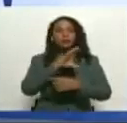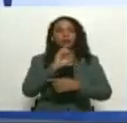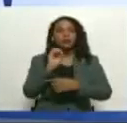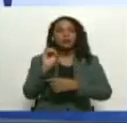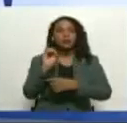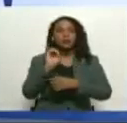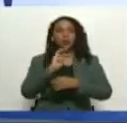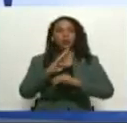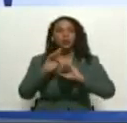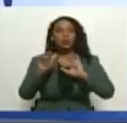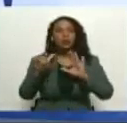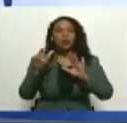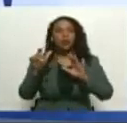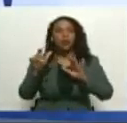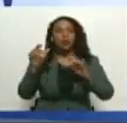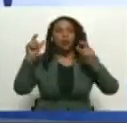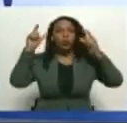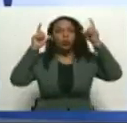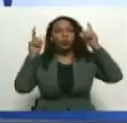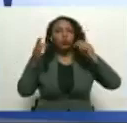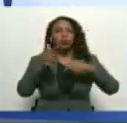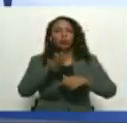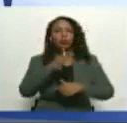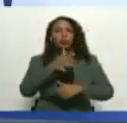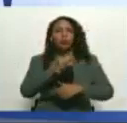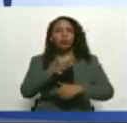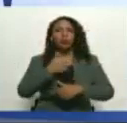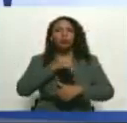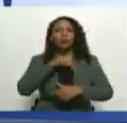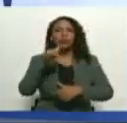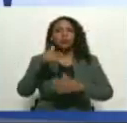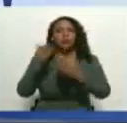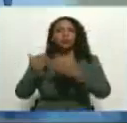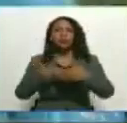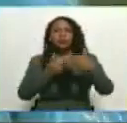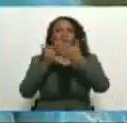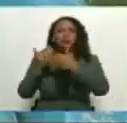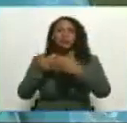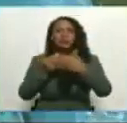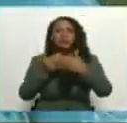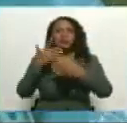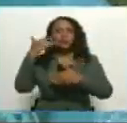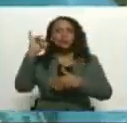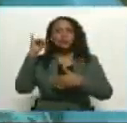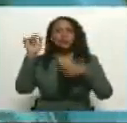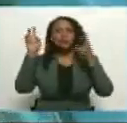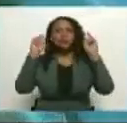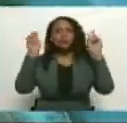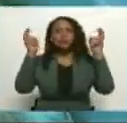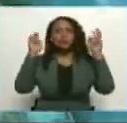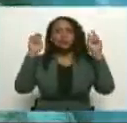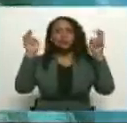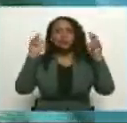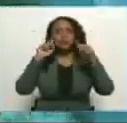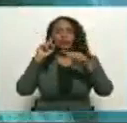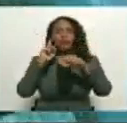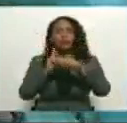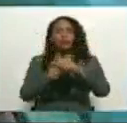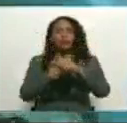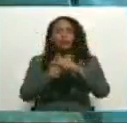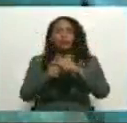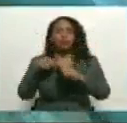osos aproximadamente. Correcto. Nosotros, con nuestro estudio sistemático basado en cámaras trampa, en identificación de